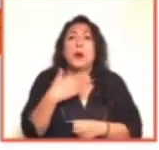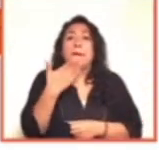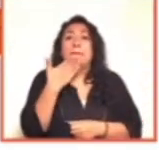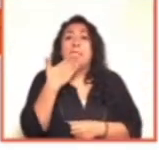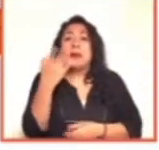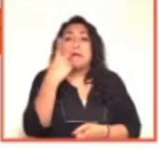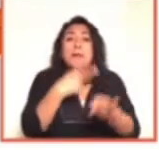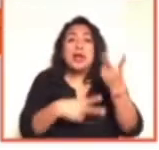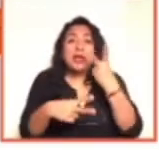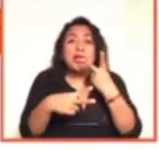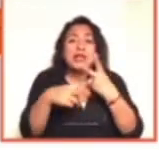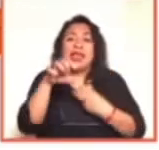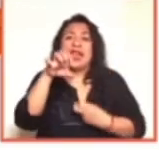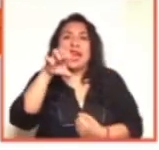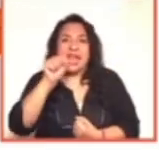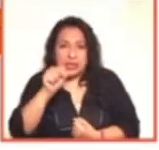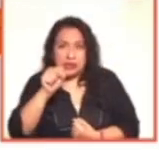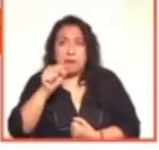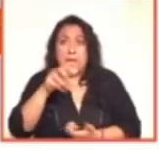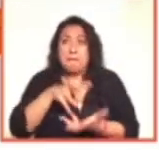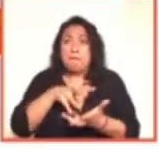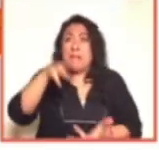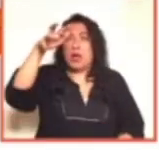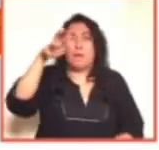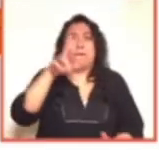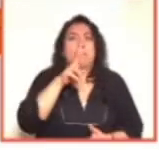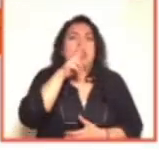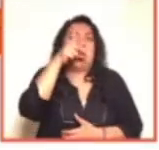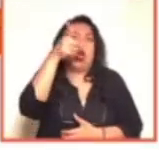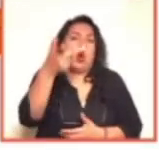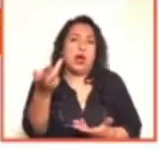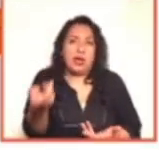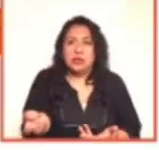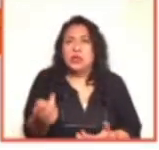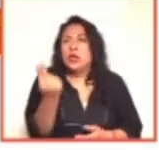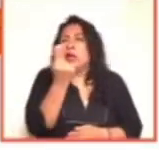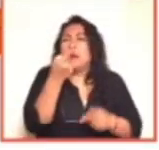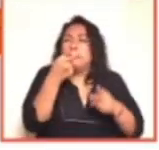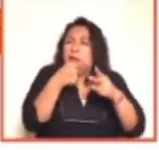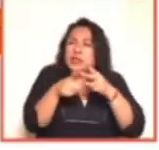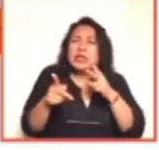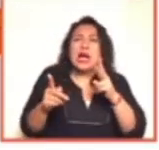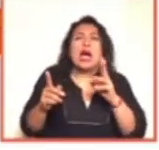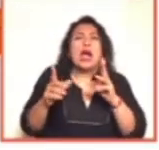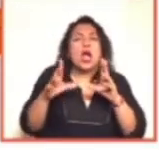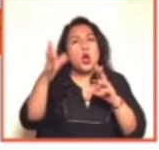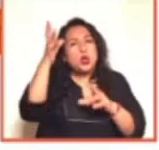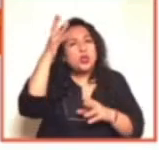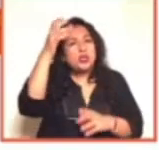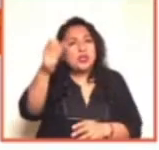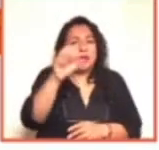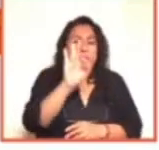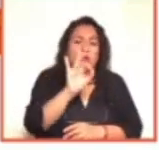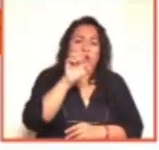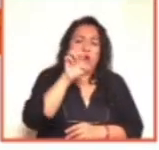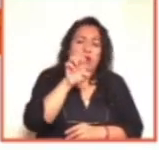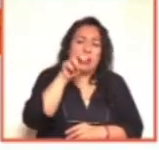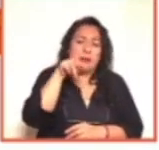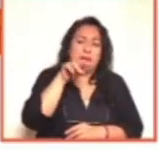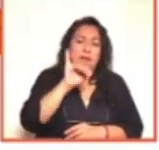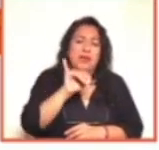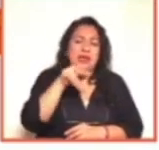mientras más seamos, mejor. Tendríamos que empezar por definir qué es lo que es el feminismo, claro. Porque es una palabra que está un